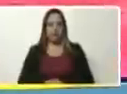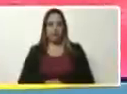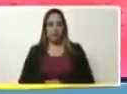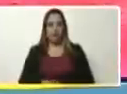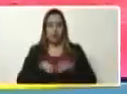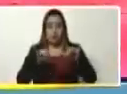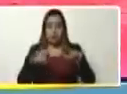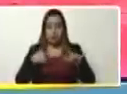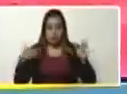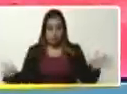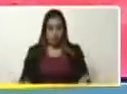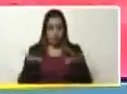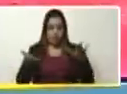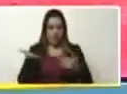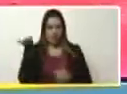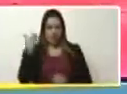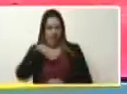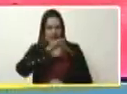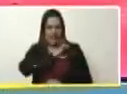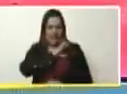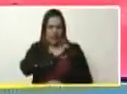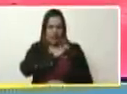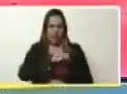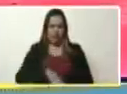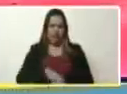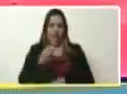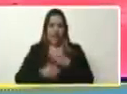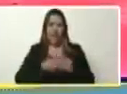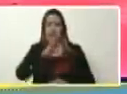yo lancé en enero pasado, lancé las